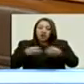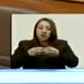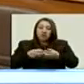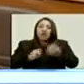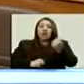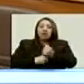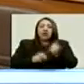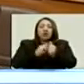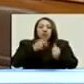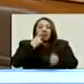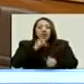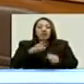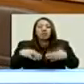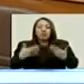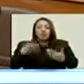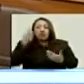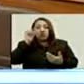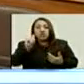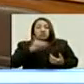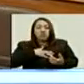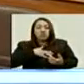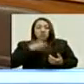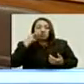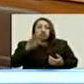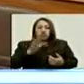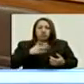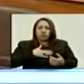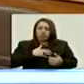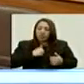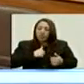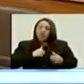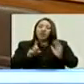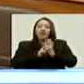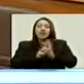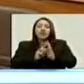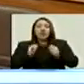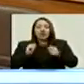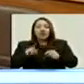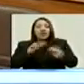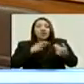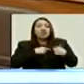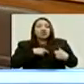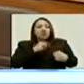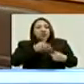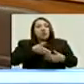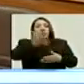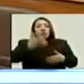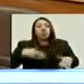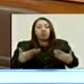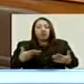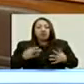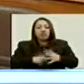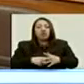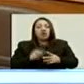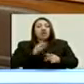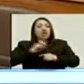responde por ellos y que puedan por sí mismas, por su propio derecho, porque les estamos dando capacidad jurídica, puedan